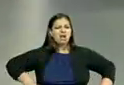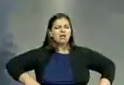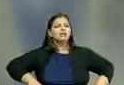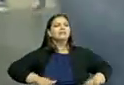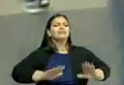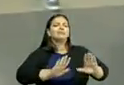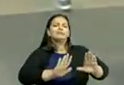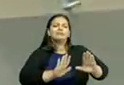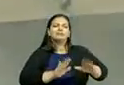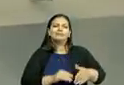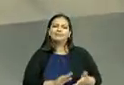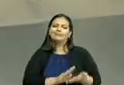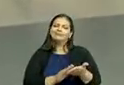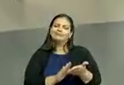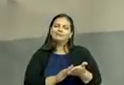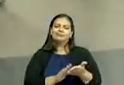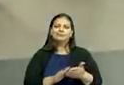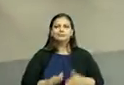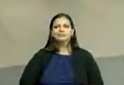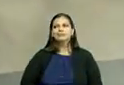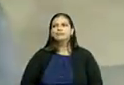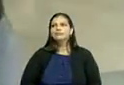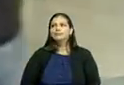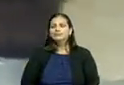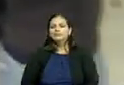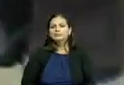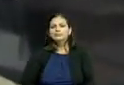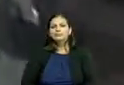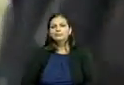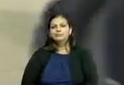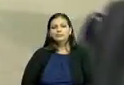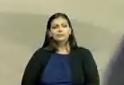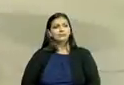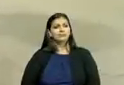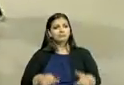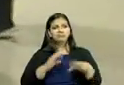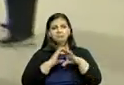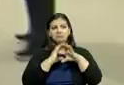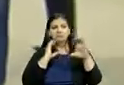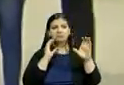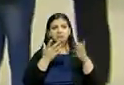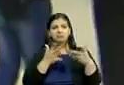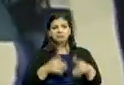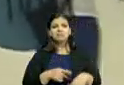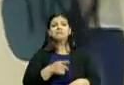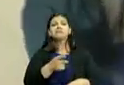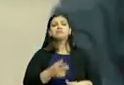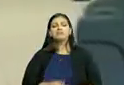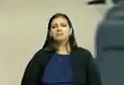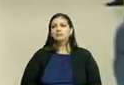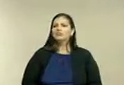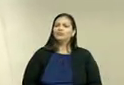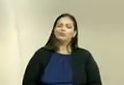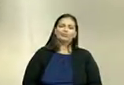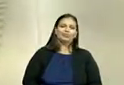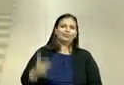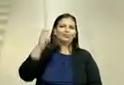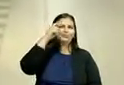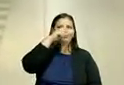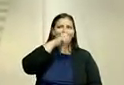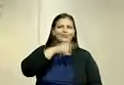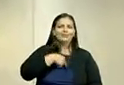paralizado el servicio de los buses interprovinciales a 5 a las 5 de la mañana por entrada las naranjas